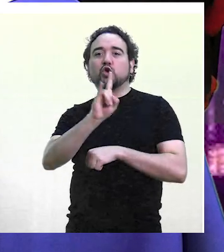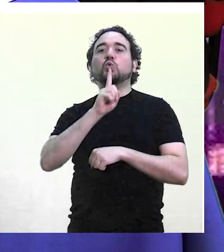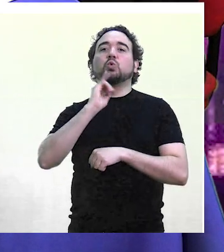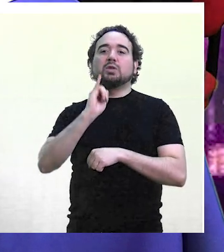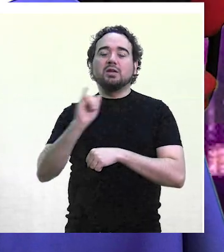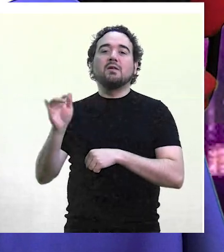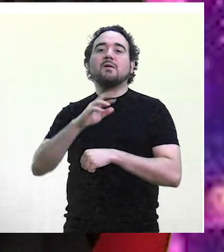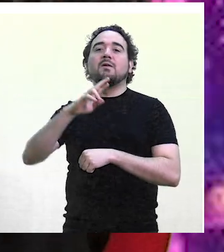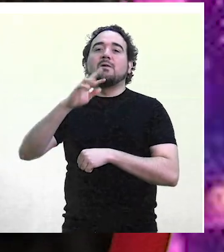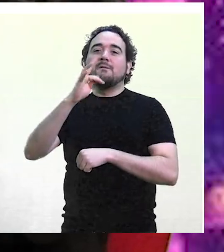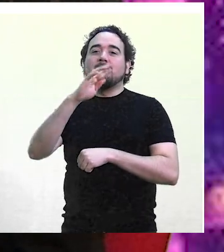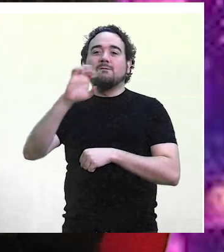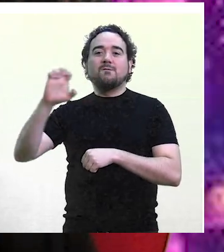fritas?